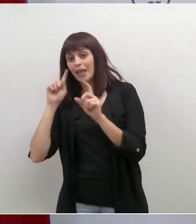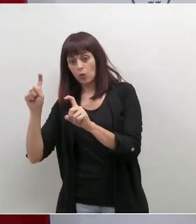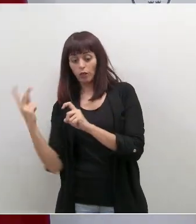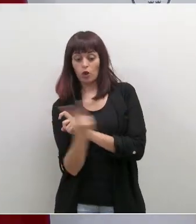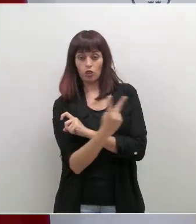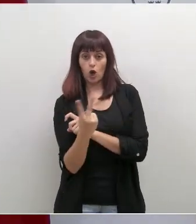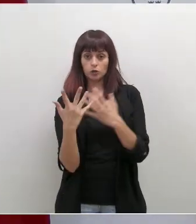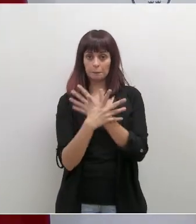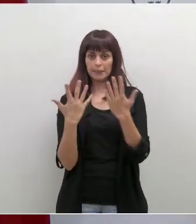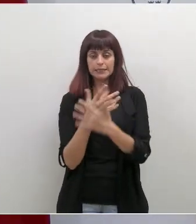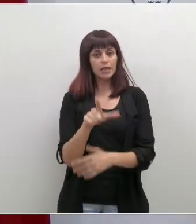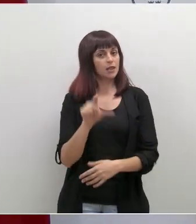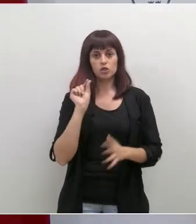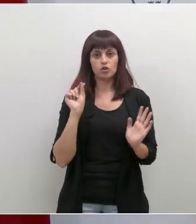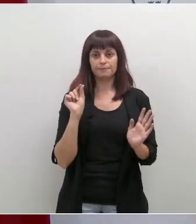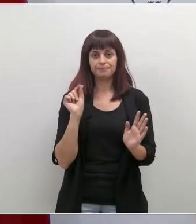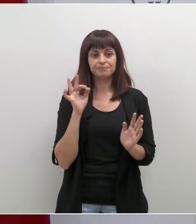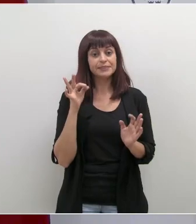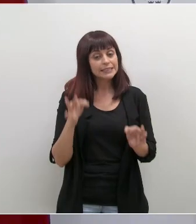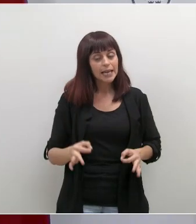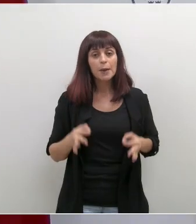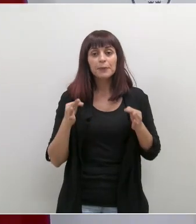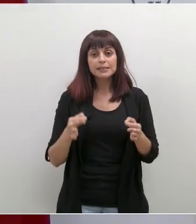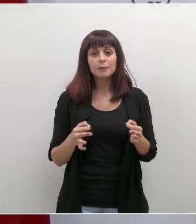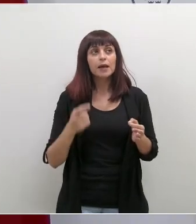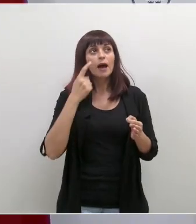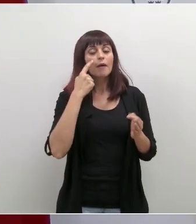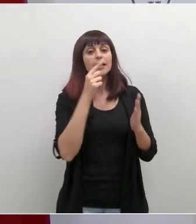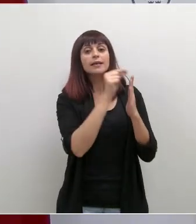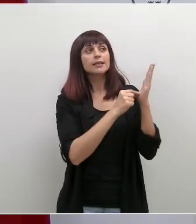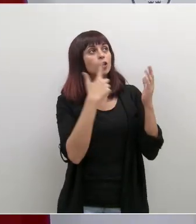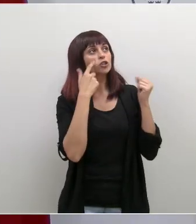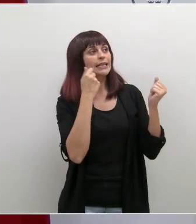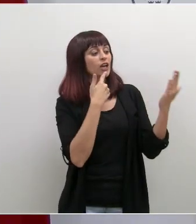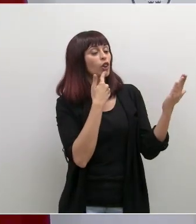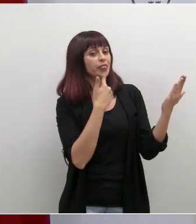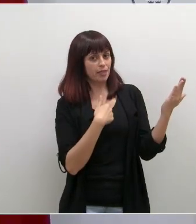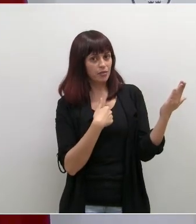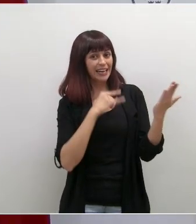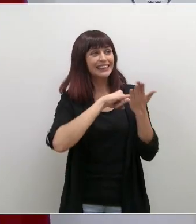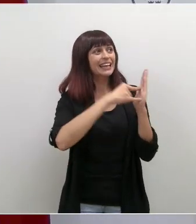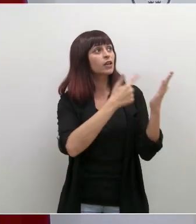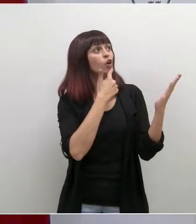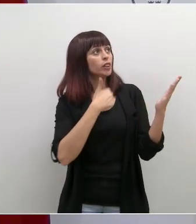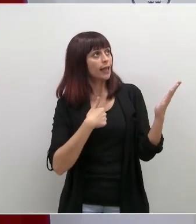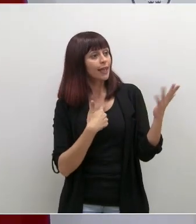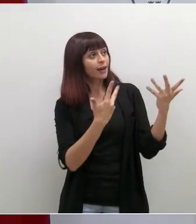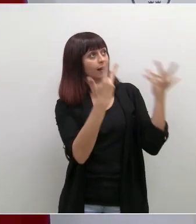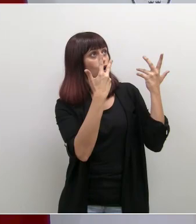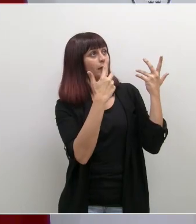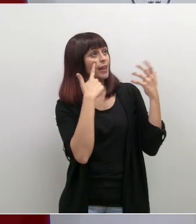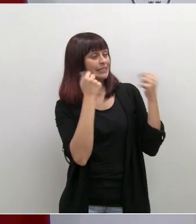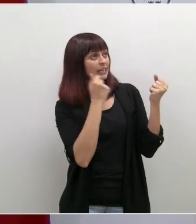Educación y, por supuesto, pues siempre se va a basar en criterios estrictamente sanitarios y técnicos. Cuando así lo recomienden las